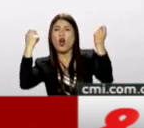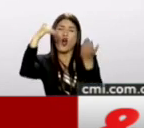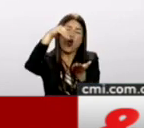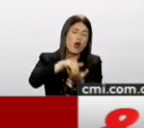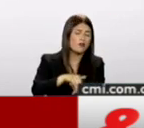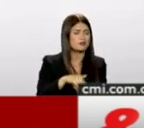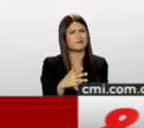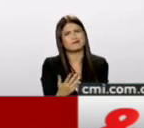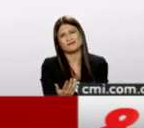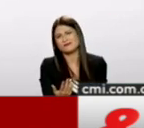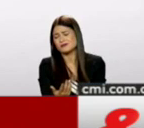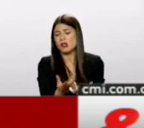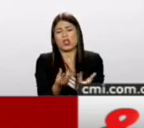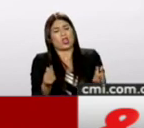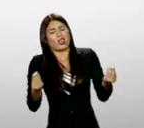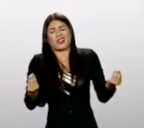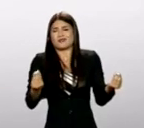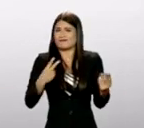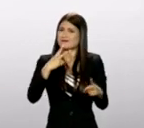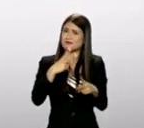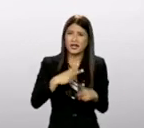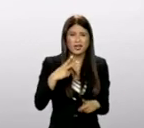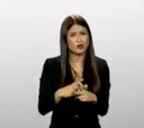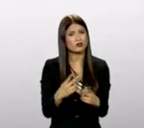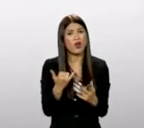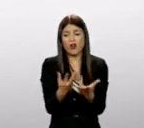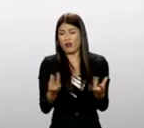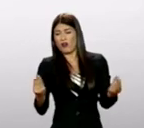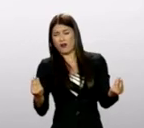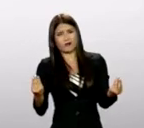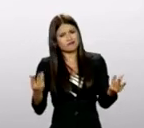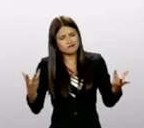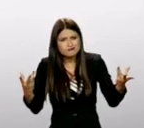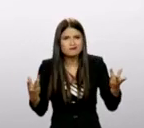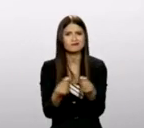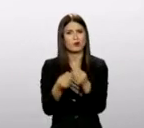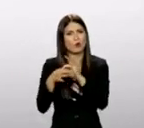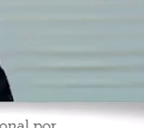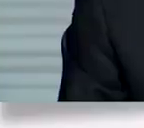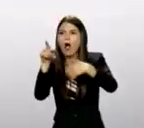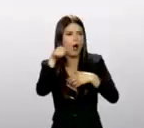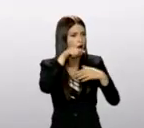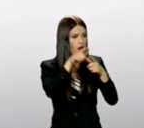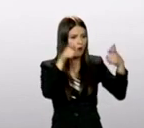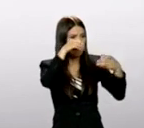al país. Y este es el momento de la unión, no de la división.